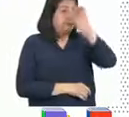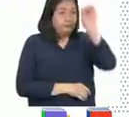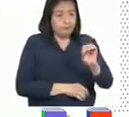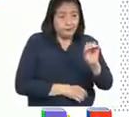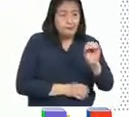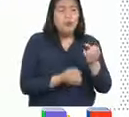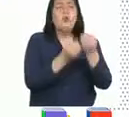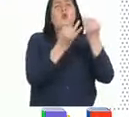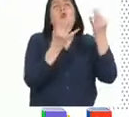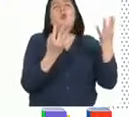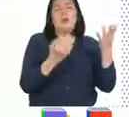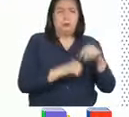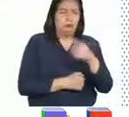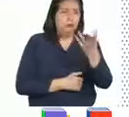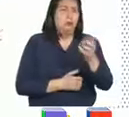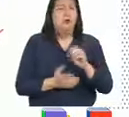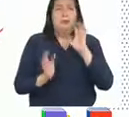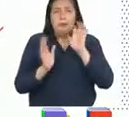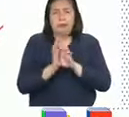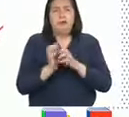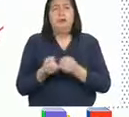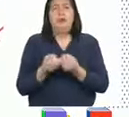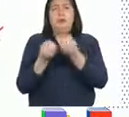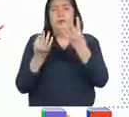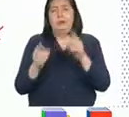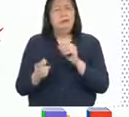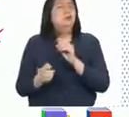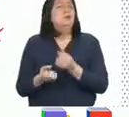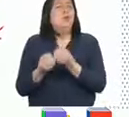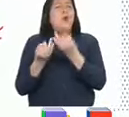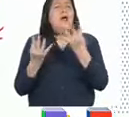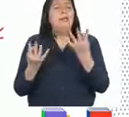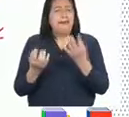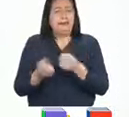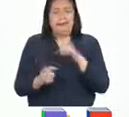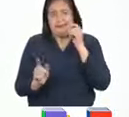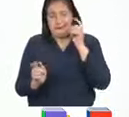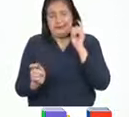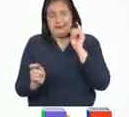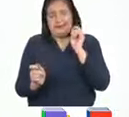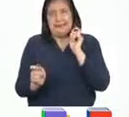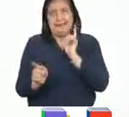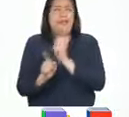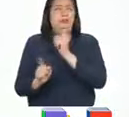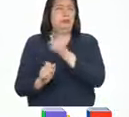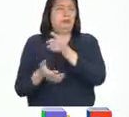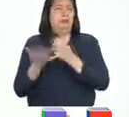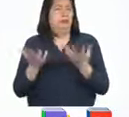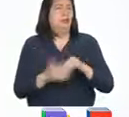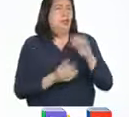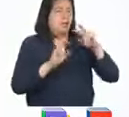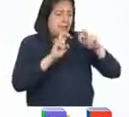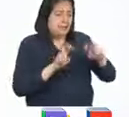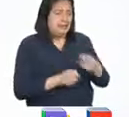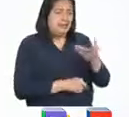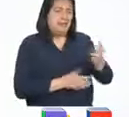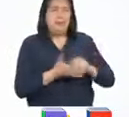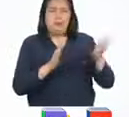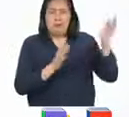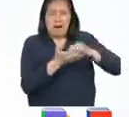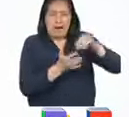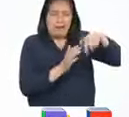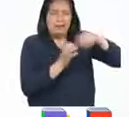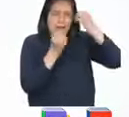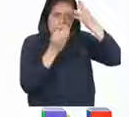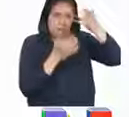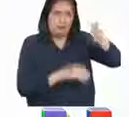que representan o incluso la cantidad exacta de cada uno. Analicemos un poco más en profundidad